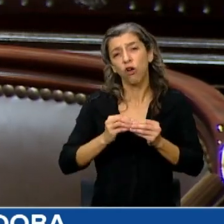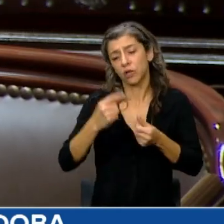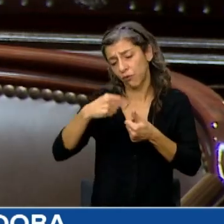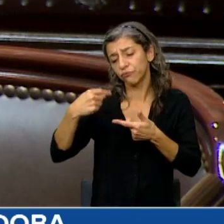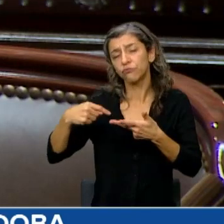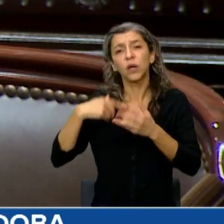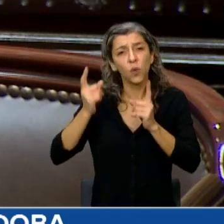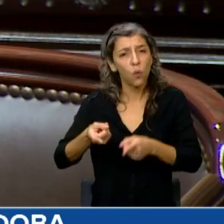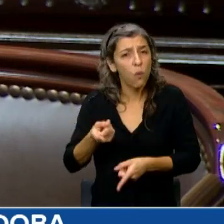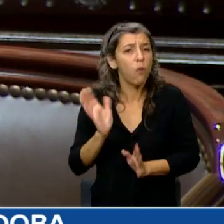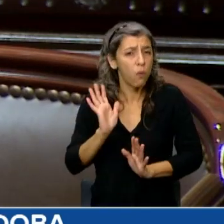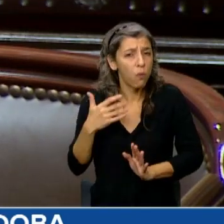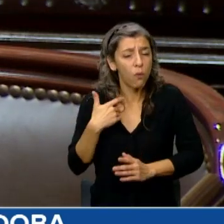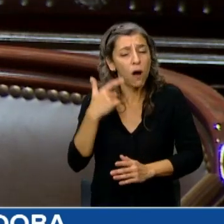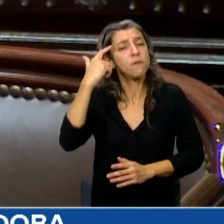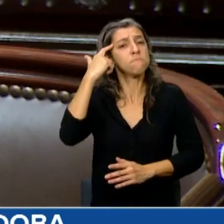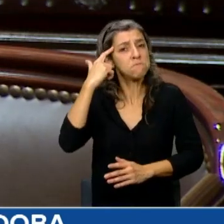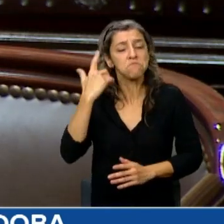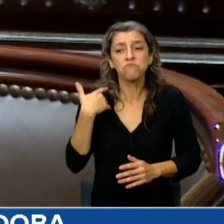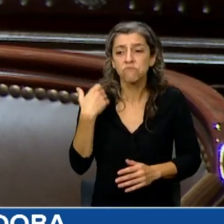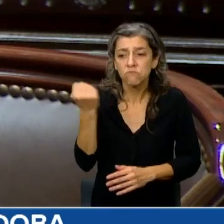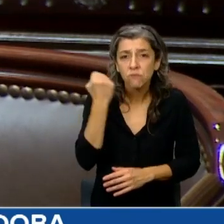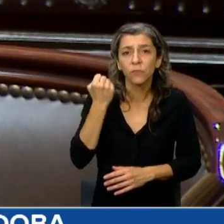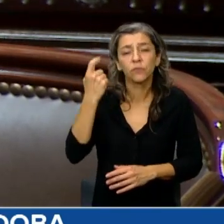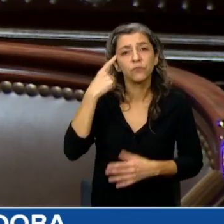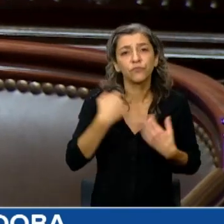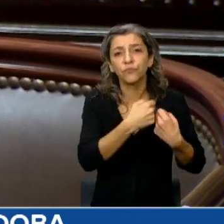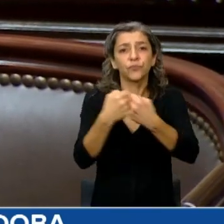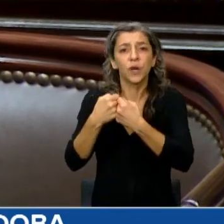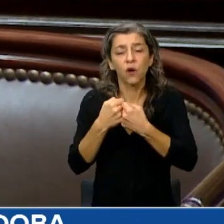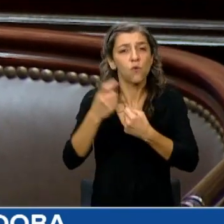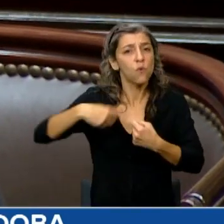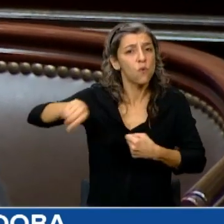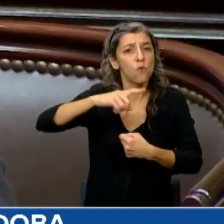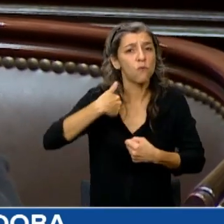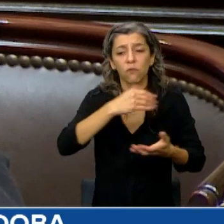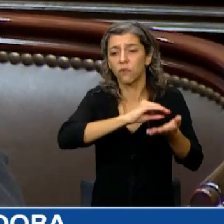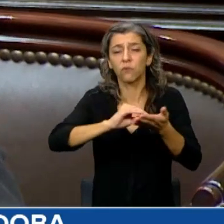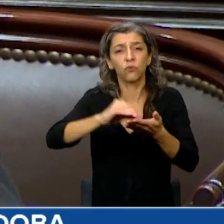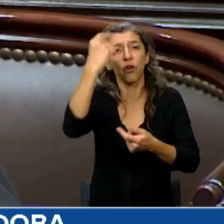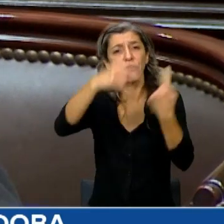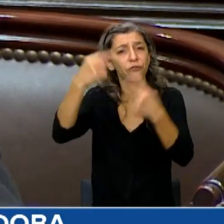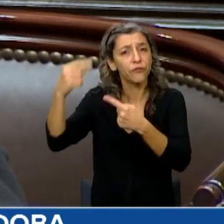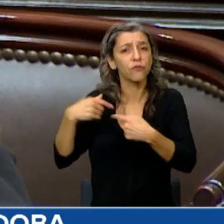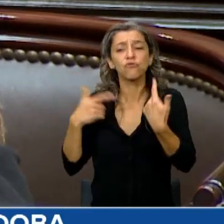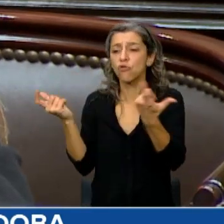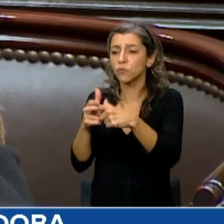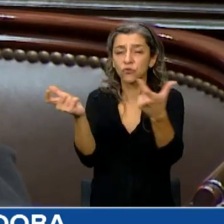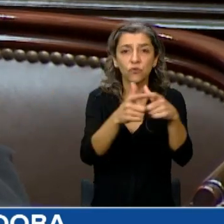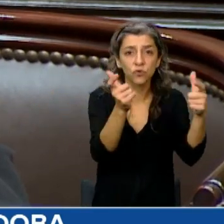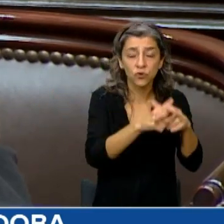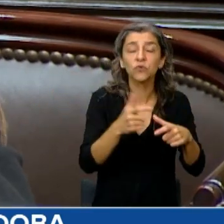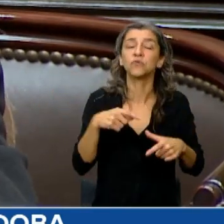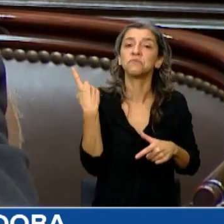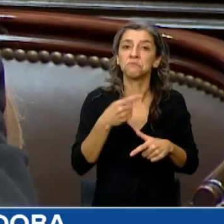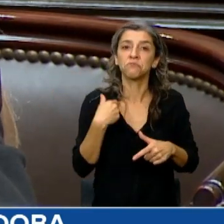el consenso que se ha logrado en este proyecto con todos los diputados y diputadas de las comisiones en las cuales